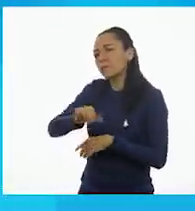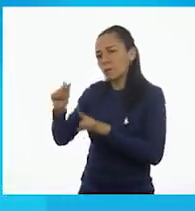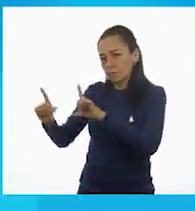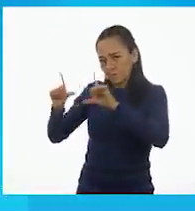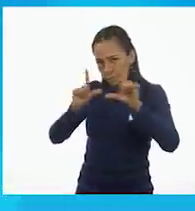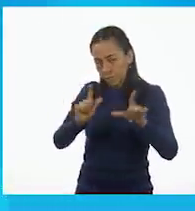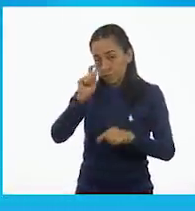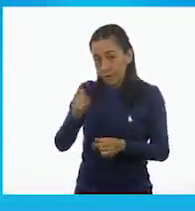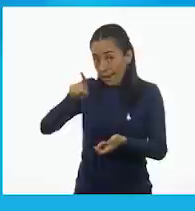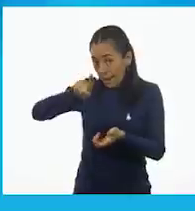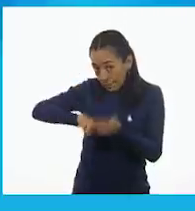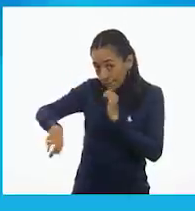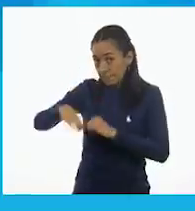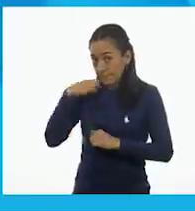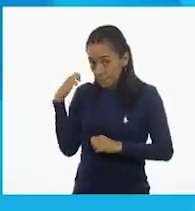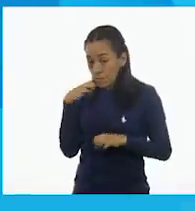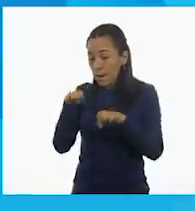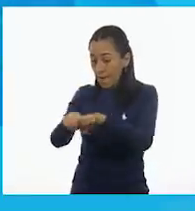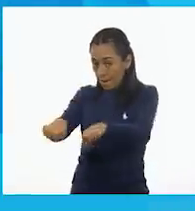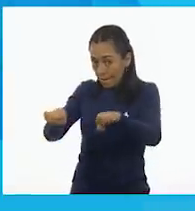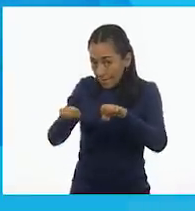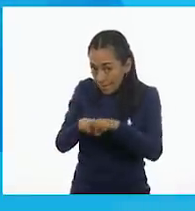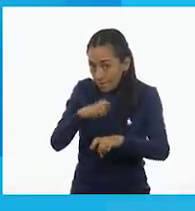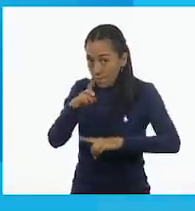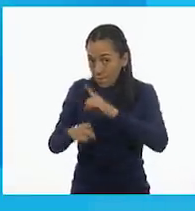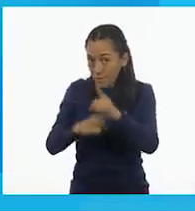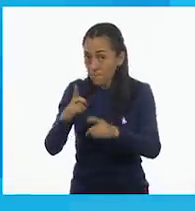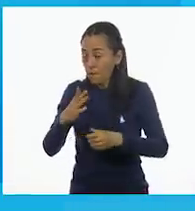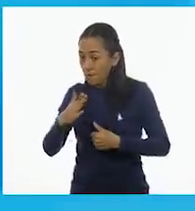deportivo en la escuela. ¿Qué opinas?